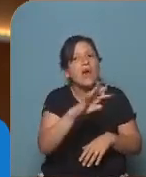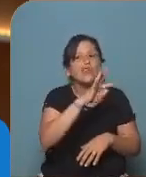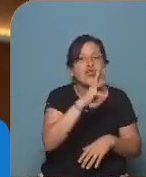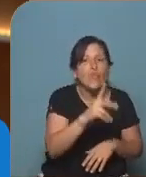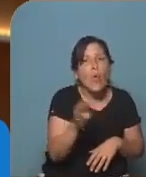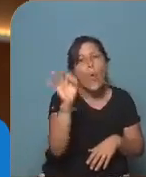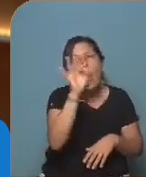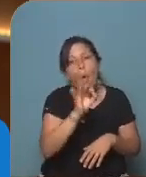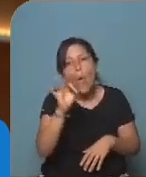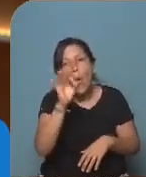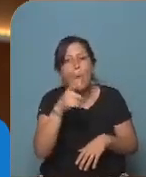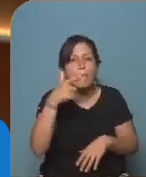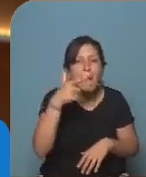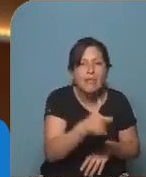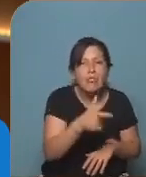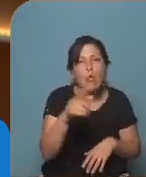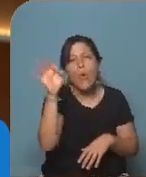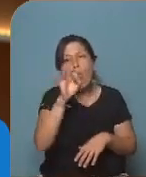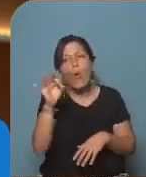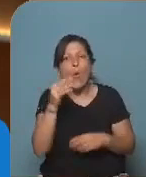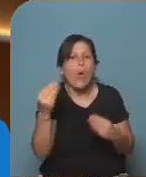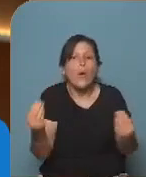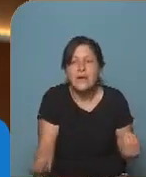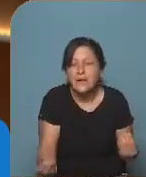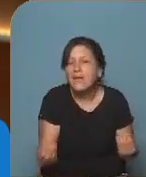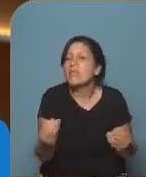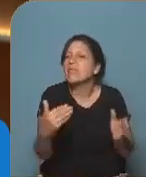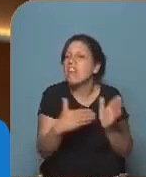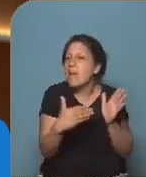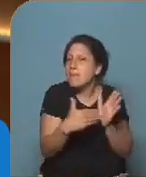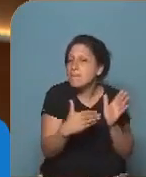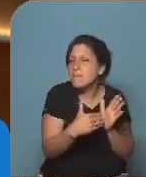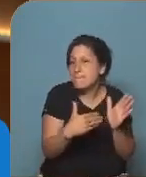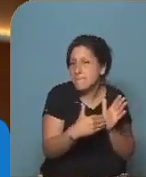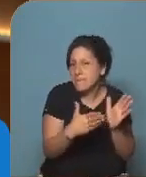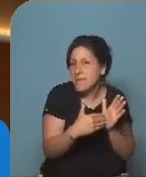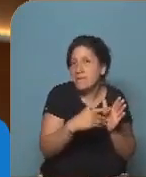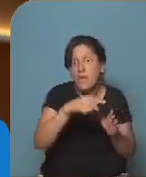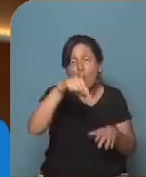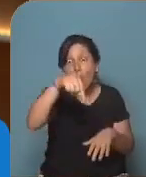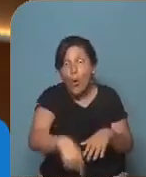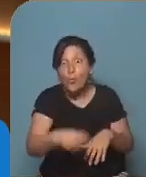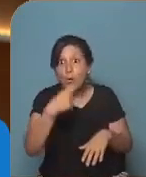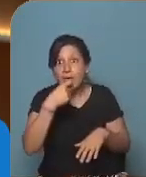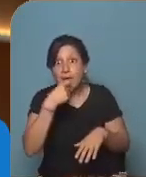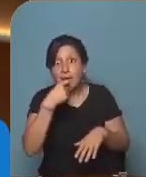cosa es un delito menor, y otra cosa, el caso de la profesora, por ejemplo, es un